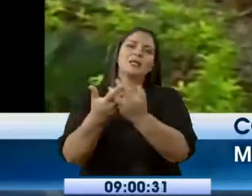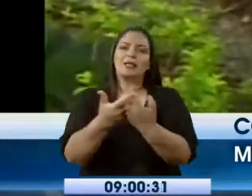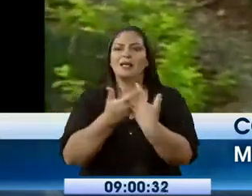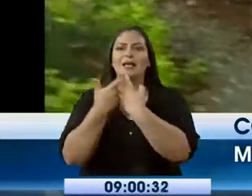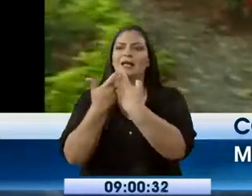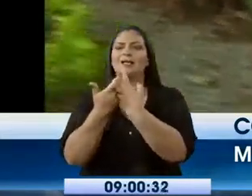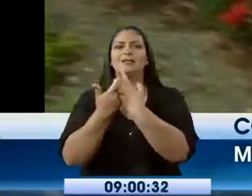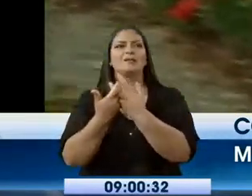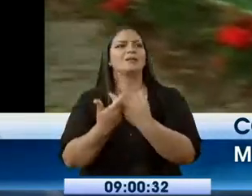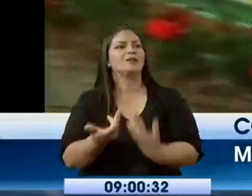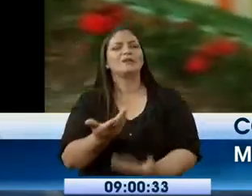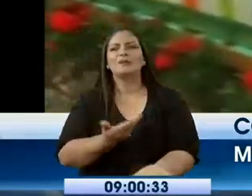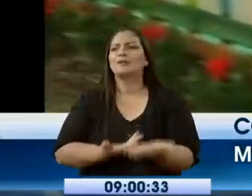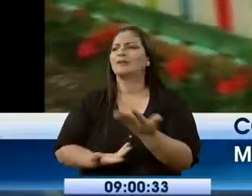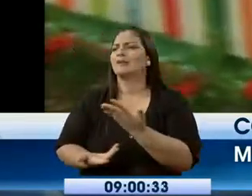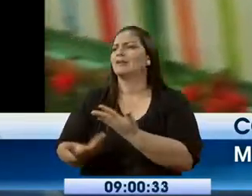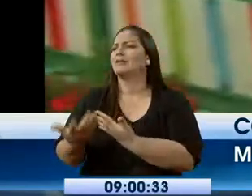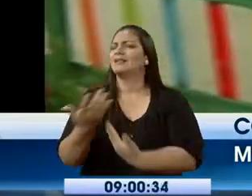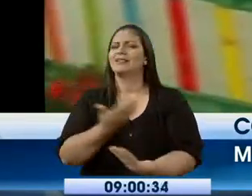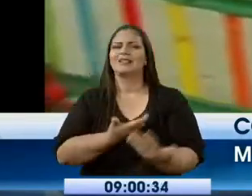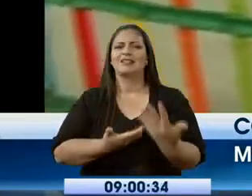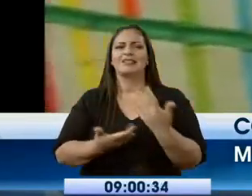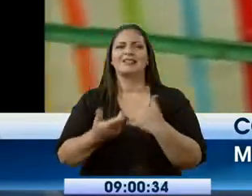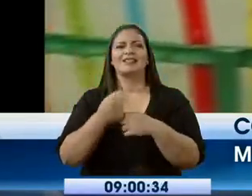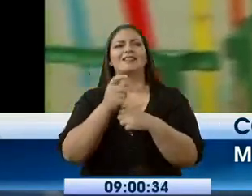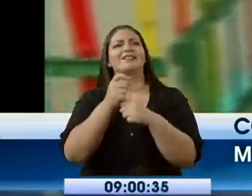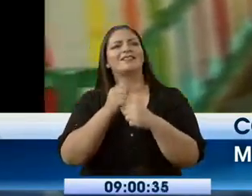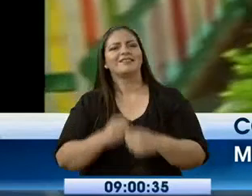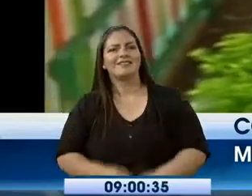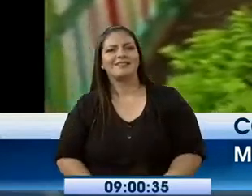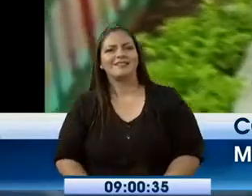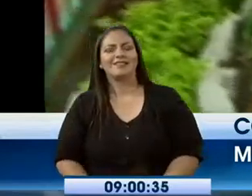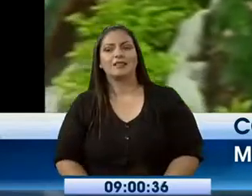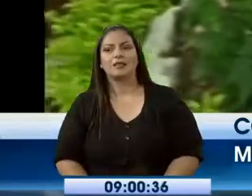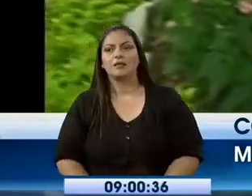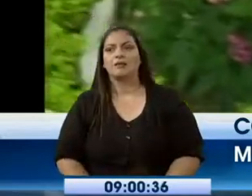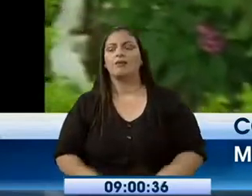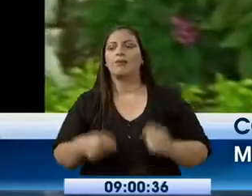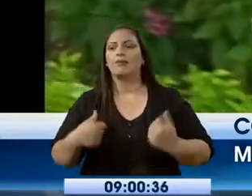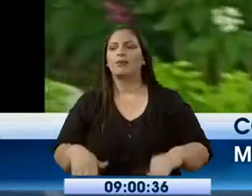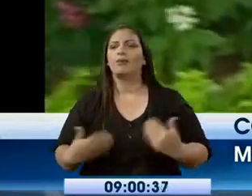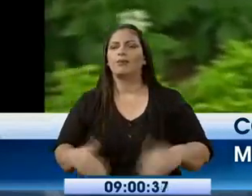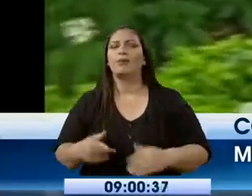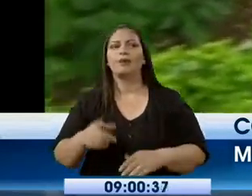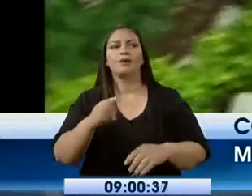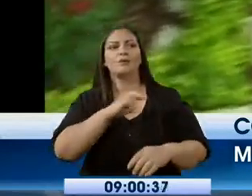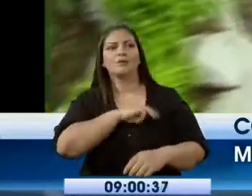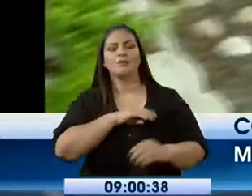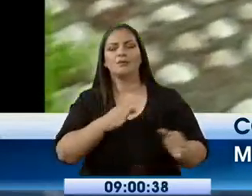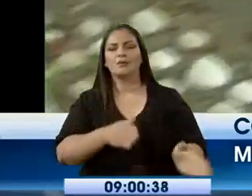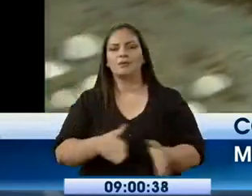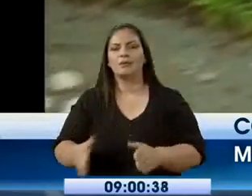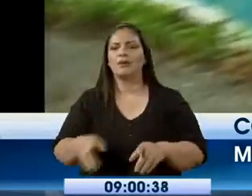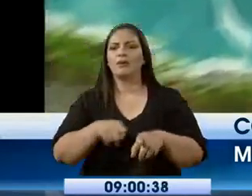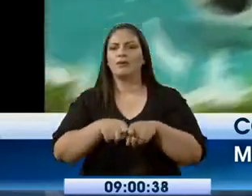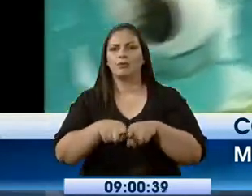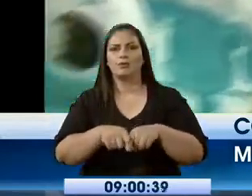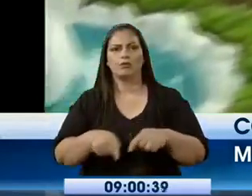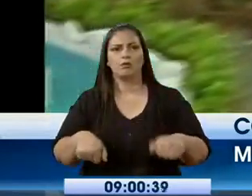seguimos conversando con ella, que está visitando a los 14 barrios o sectores que están participando en el